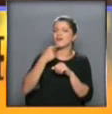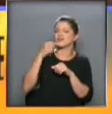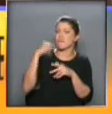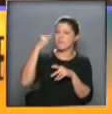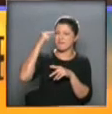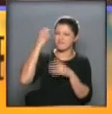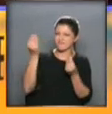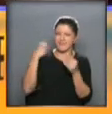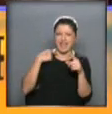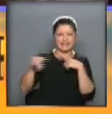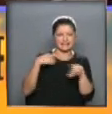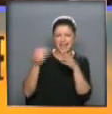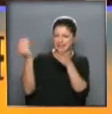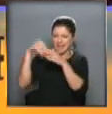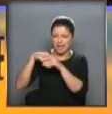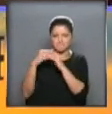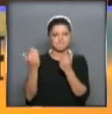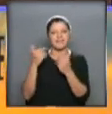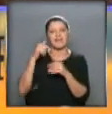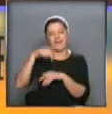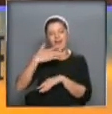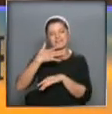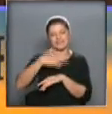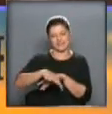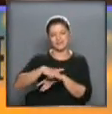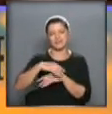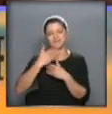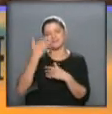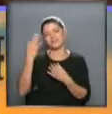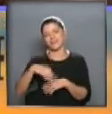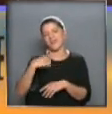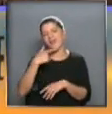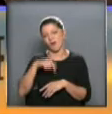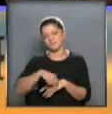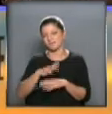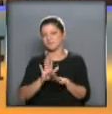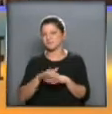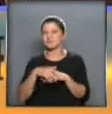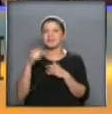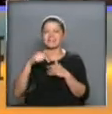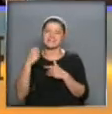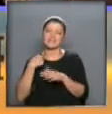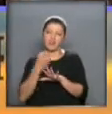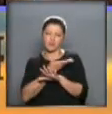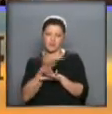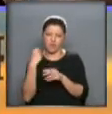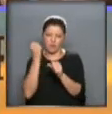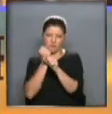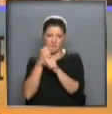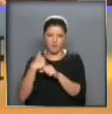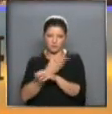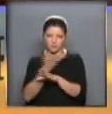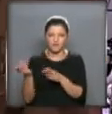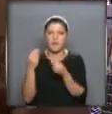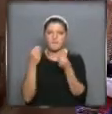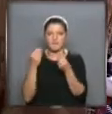esa función dentro, ¿no? Pero ahora entiendo. Tiene ahora una entiendo banda mejor. Eso. Claro, es más lo social. Trabajamos para que ver los